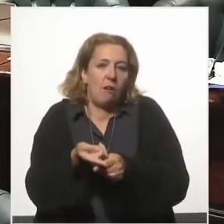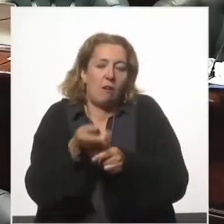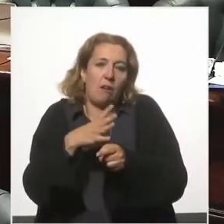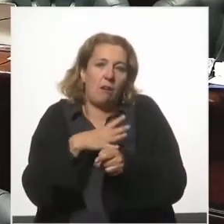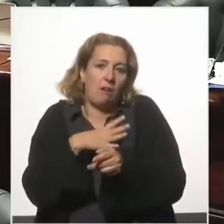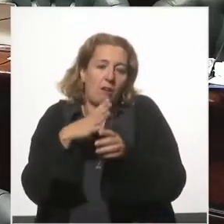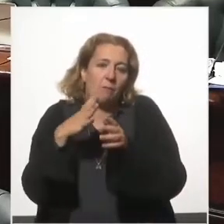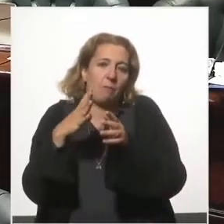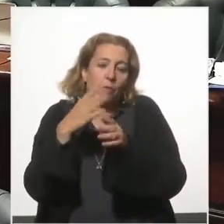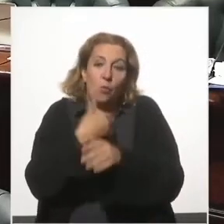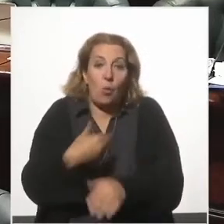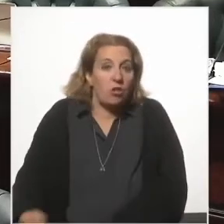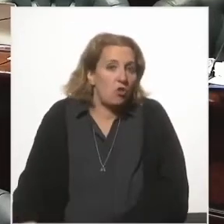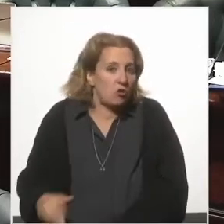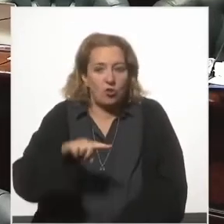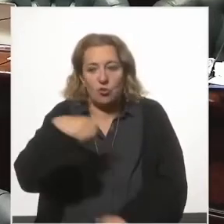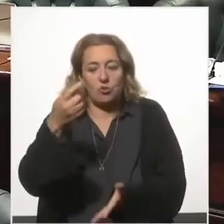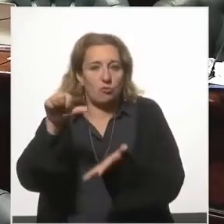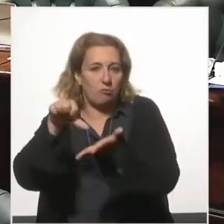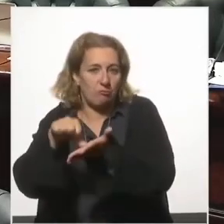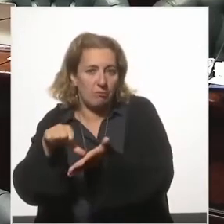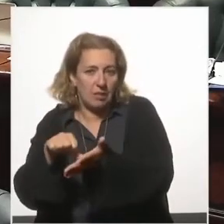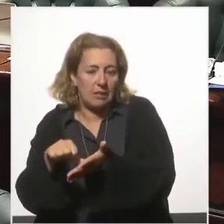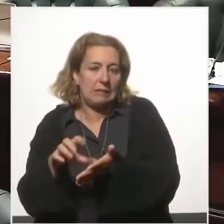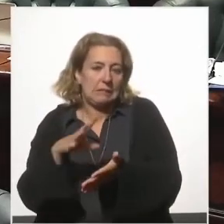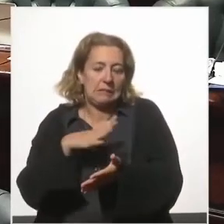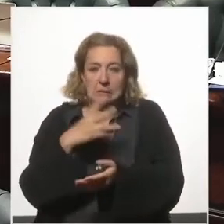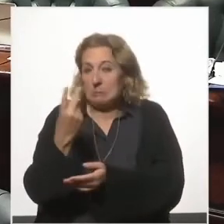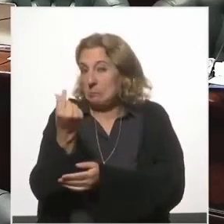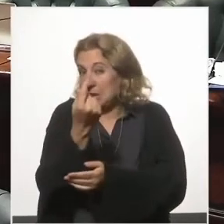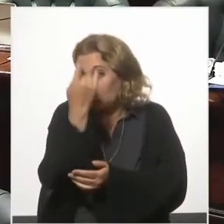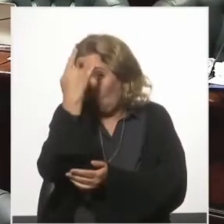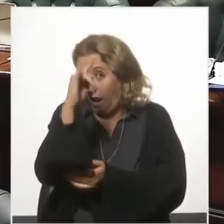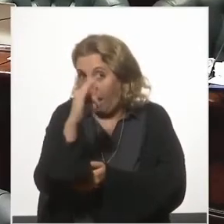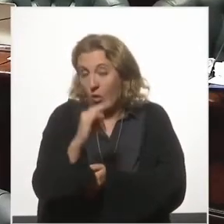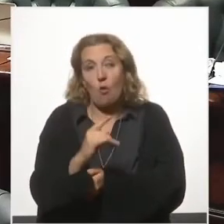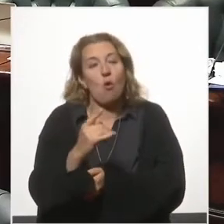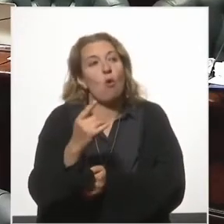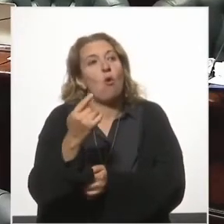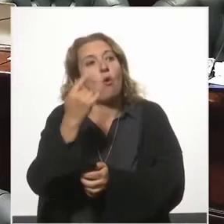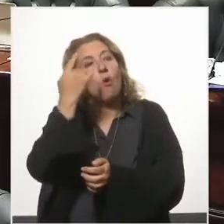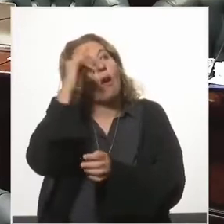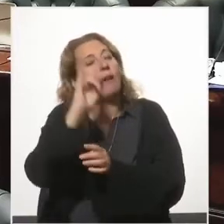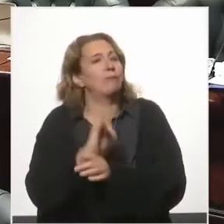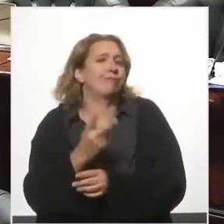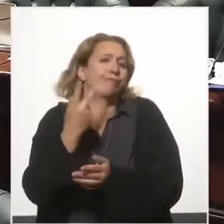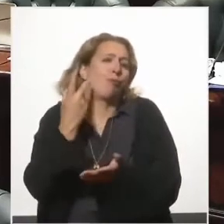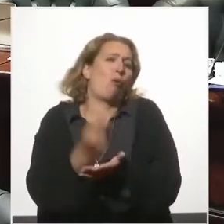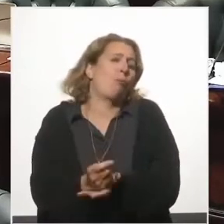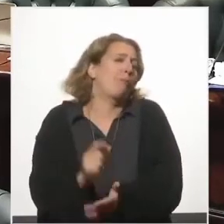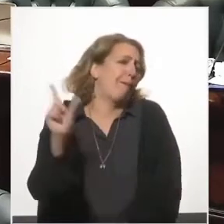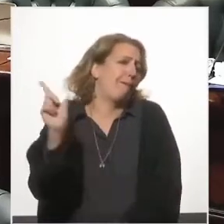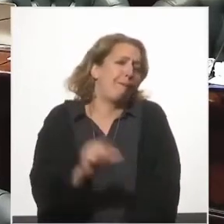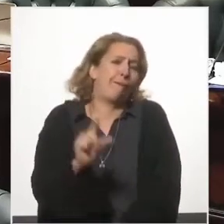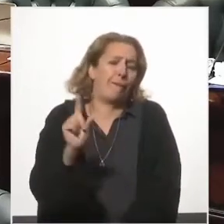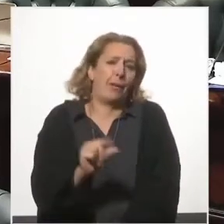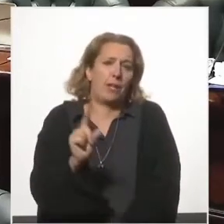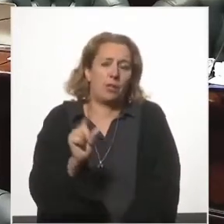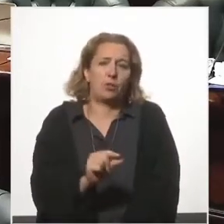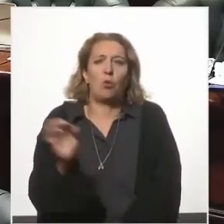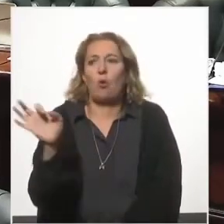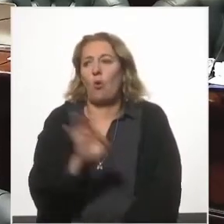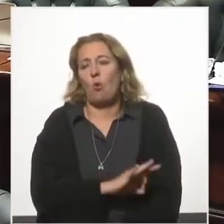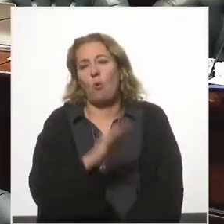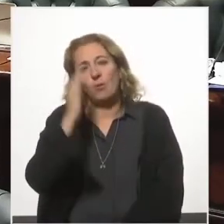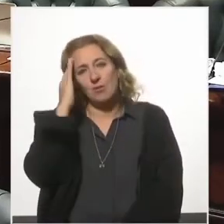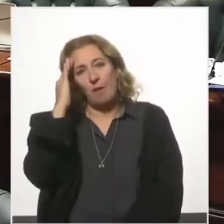manos extranjeras, que manejan el precio del ganado y lo compran a precio vil apenas aprieta una seca o cuando saben que